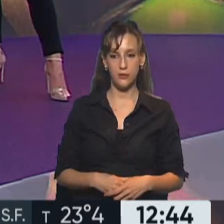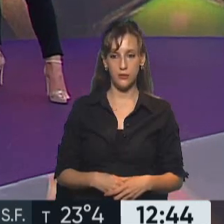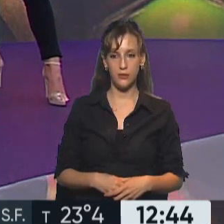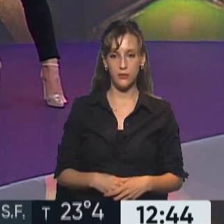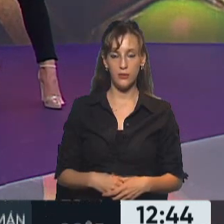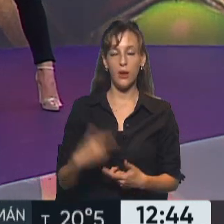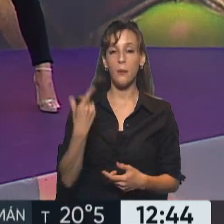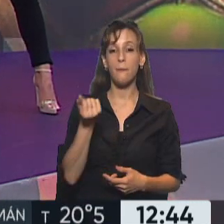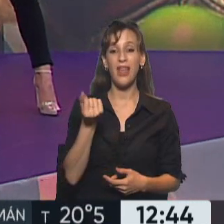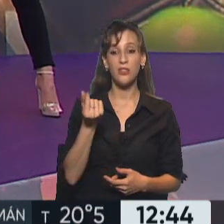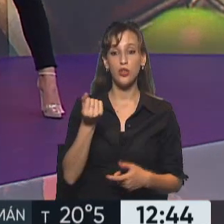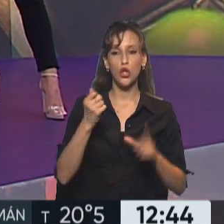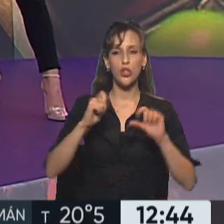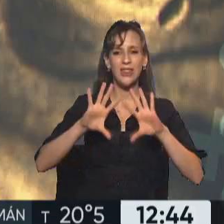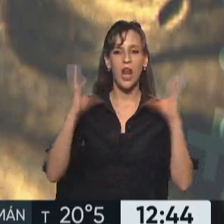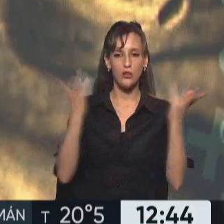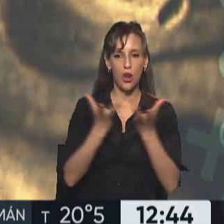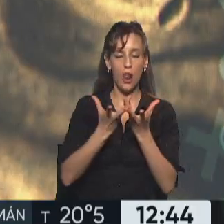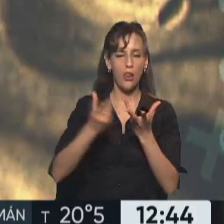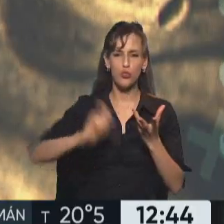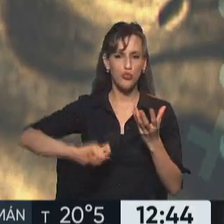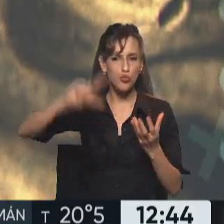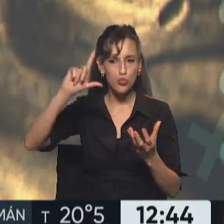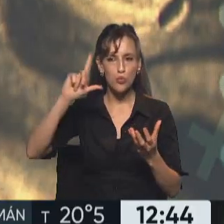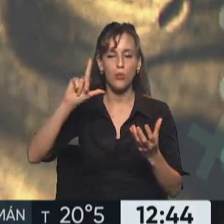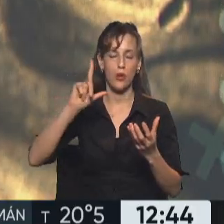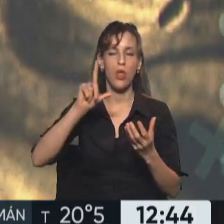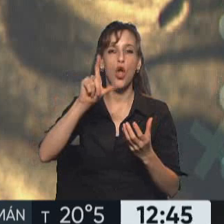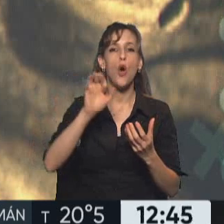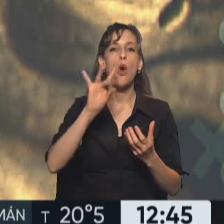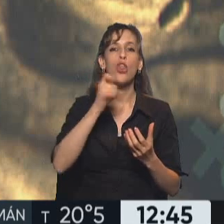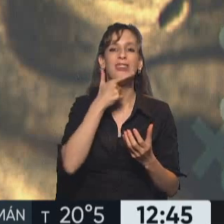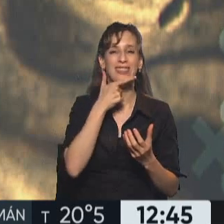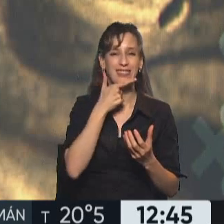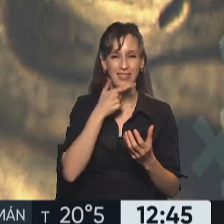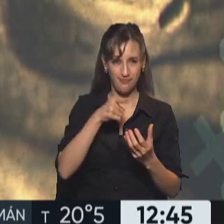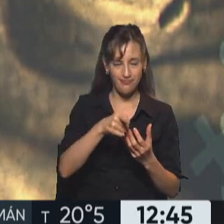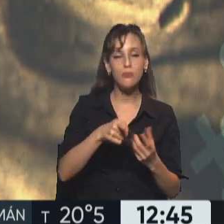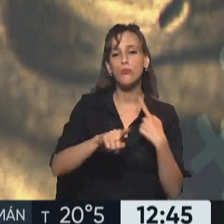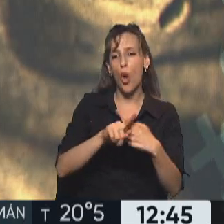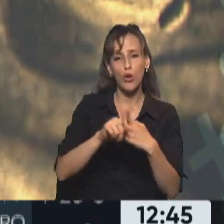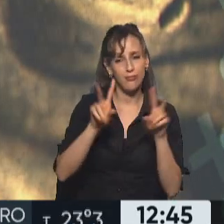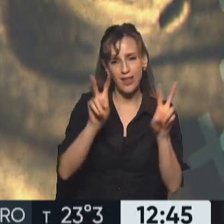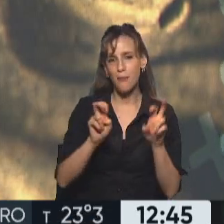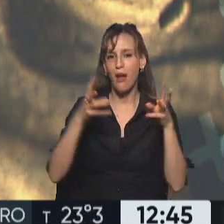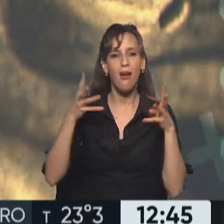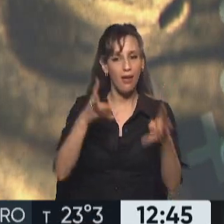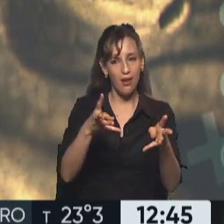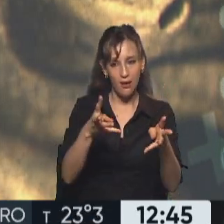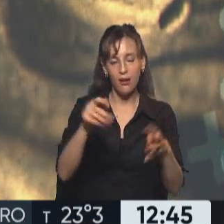La suba de los precios internacionales de los principales commodities, producto de la guerra que estamos